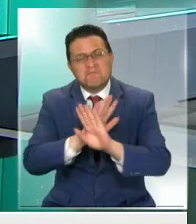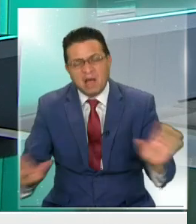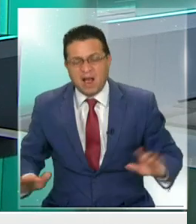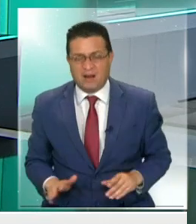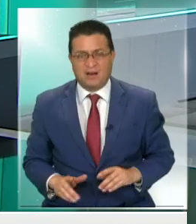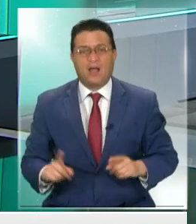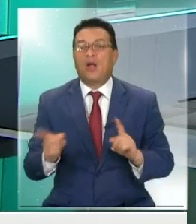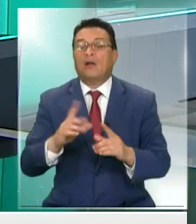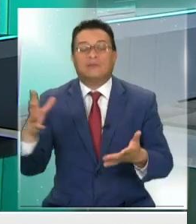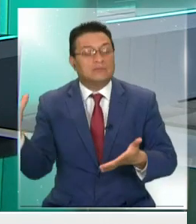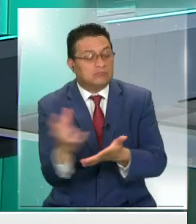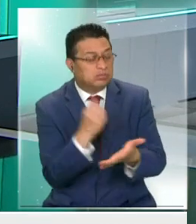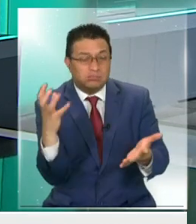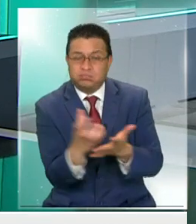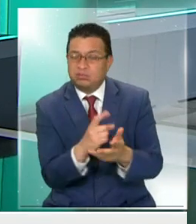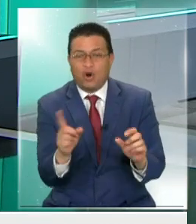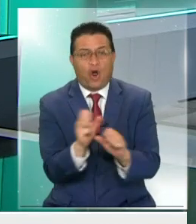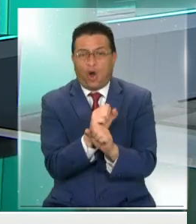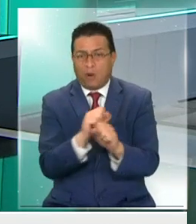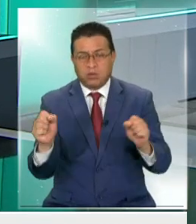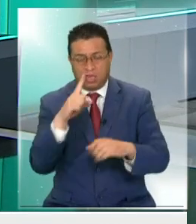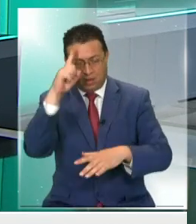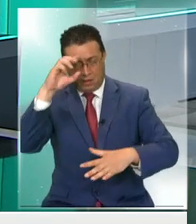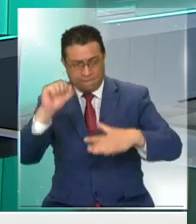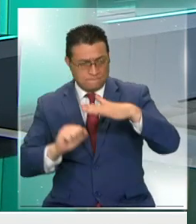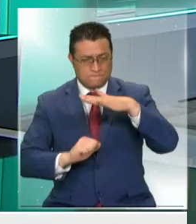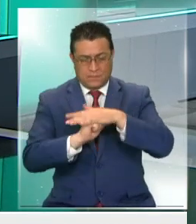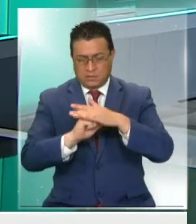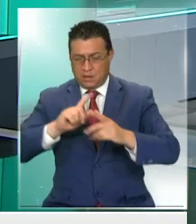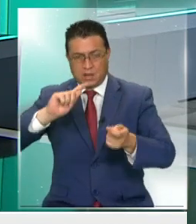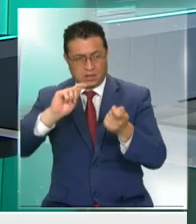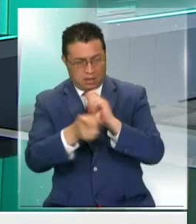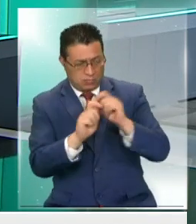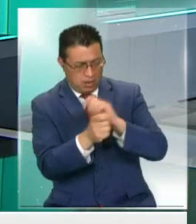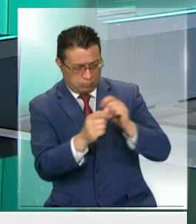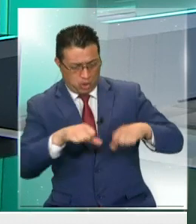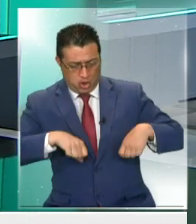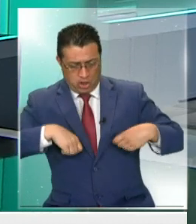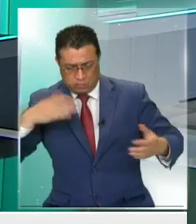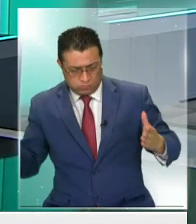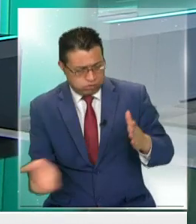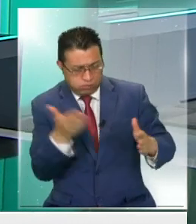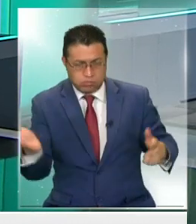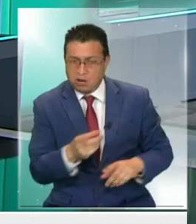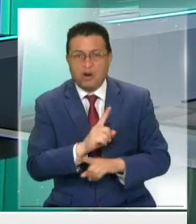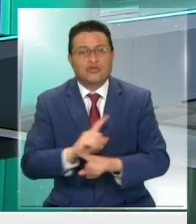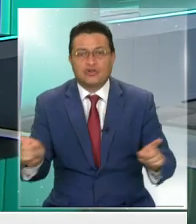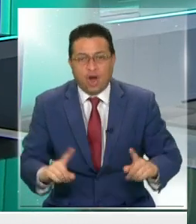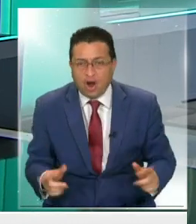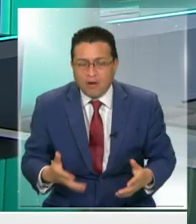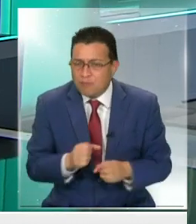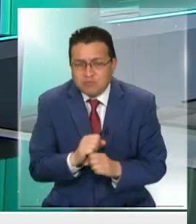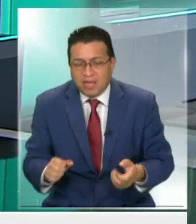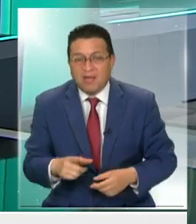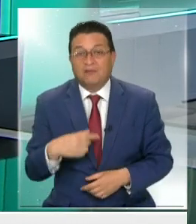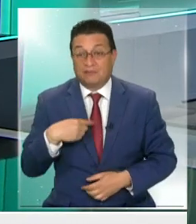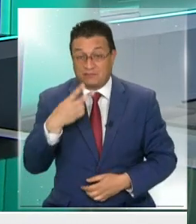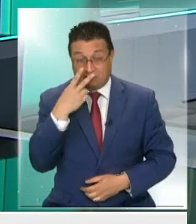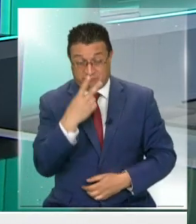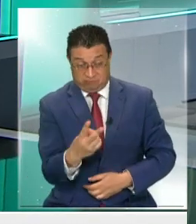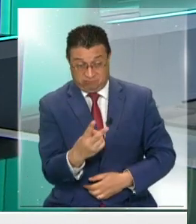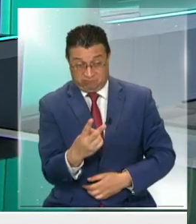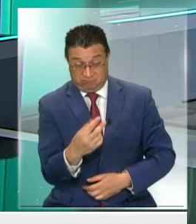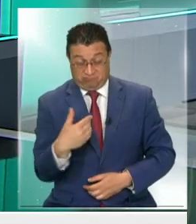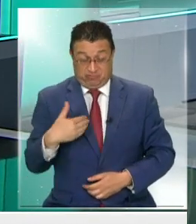logrado encabezar un proceso de recambio de la manera que él mismo había prometido. Desde mi perspectiva, si había un